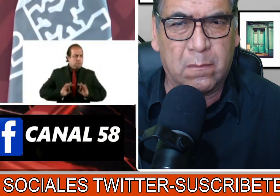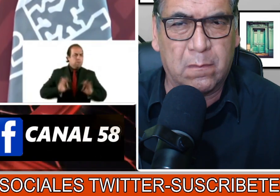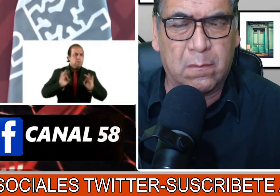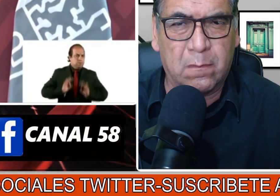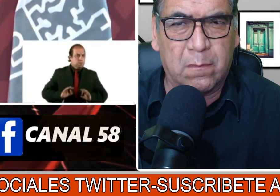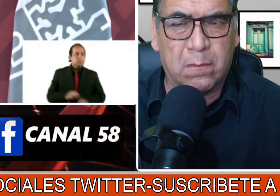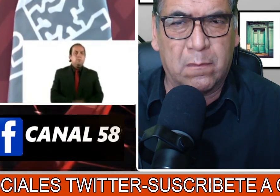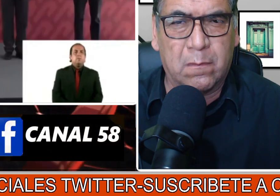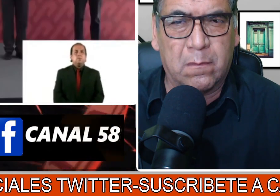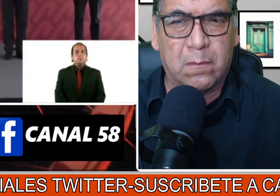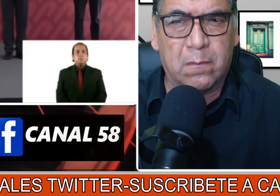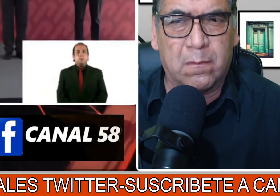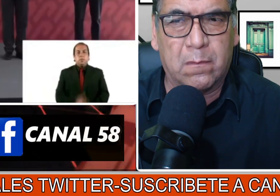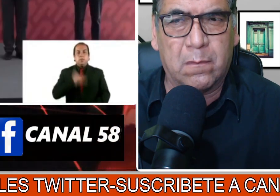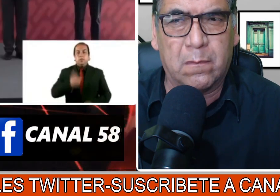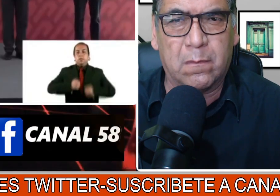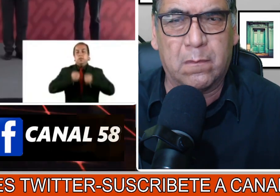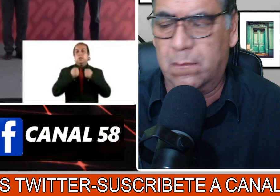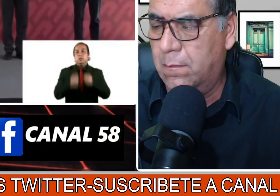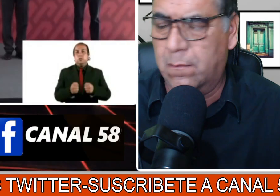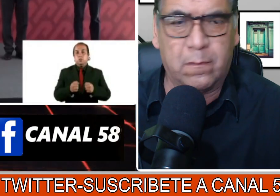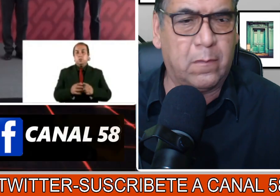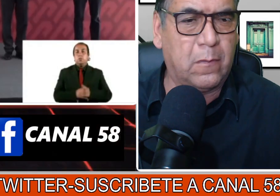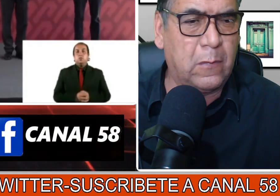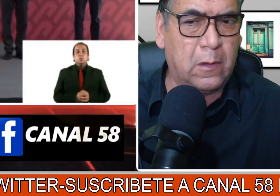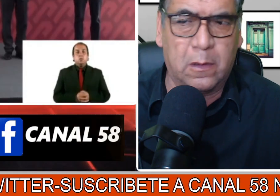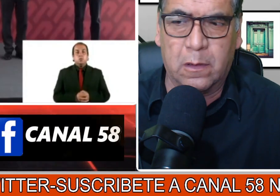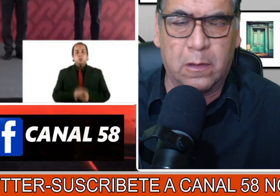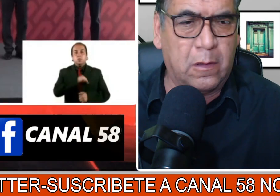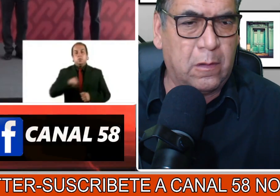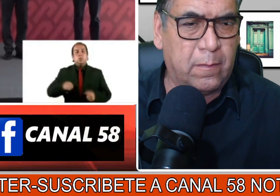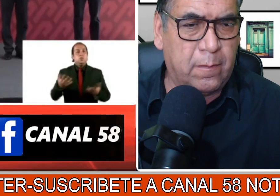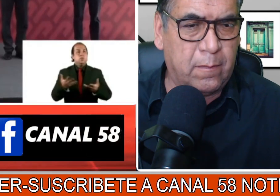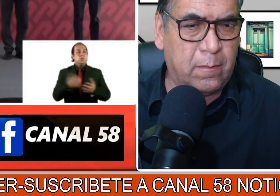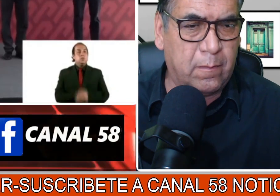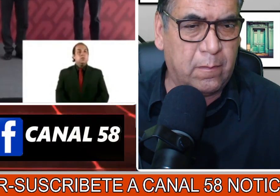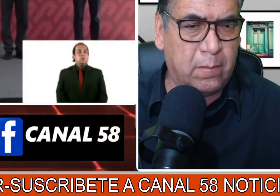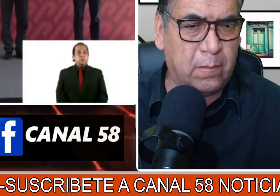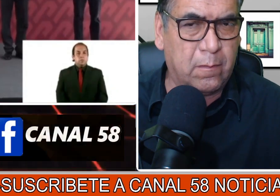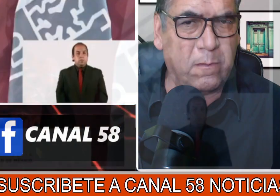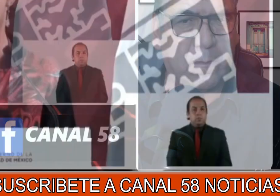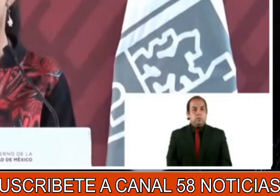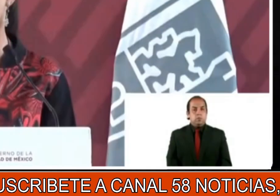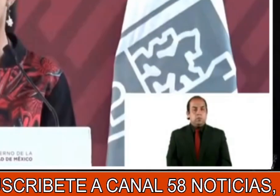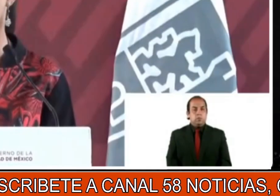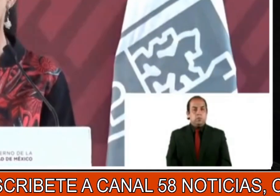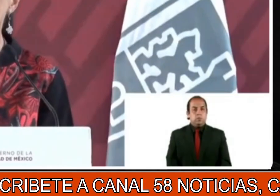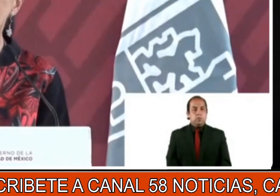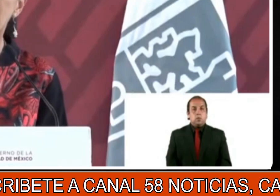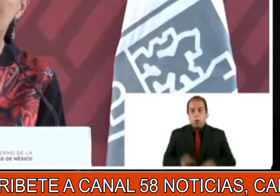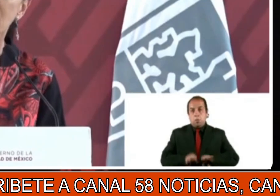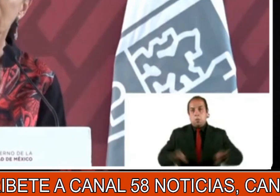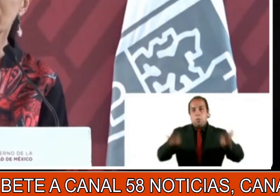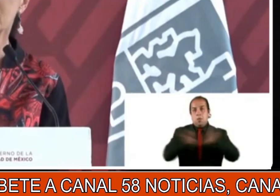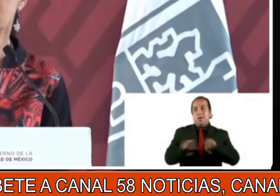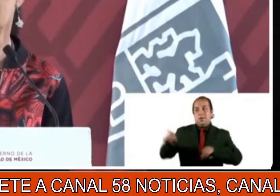este sentido. Estamos muy seguros de lo que hicimos, porque además, y esto es muy importante que lo sepa la ciudadanía,